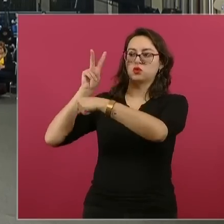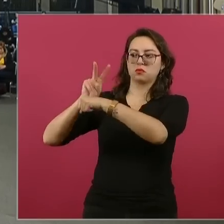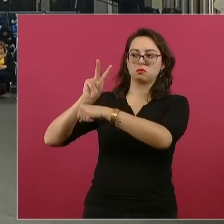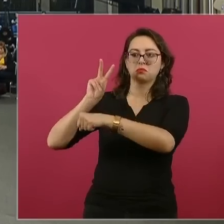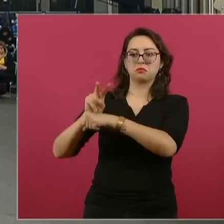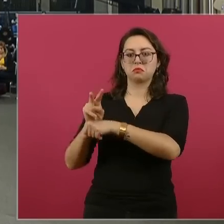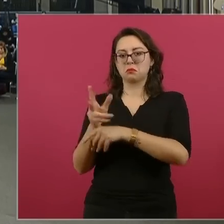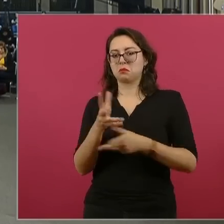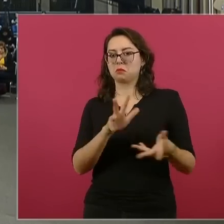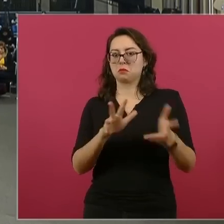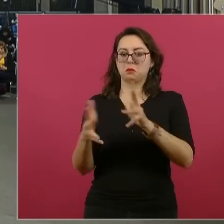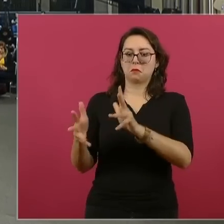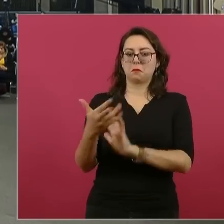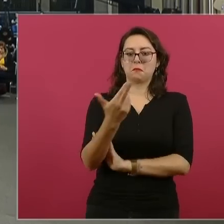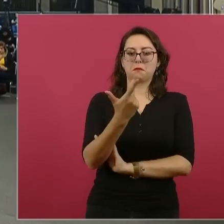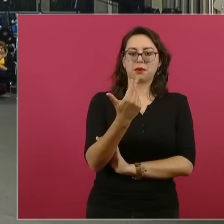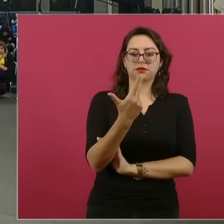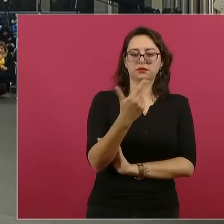25-30 millones de pesos.